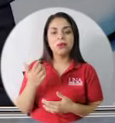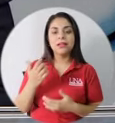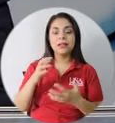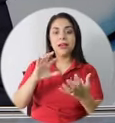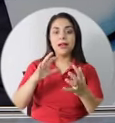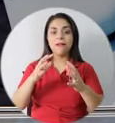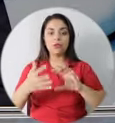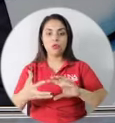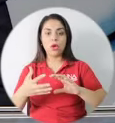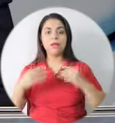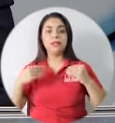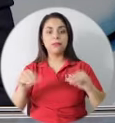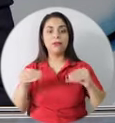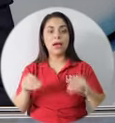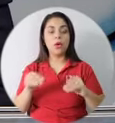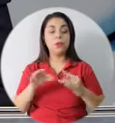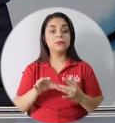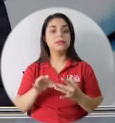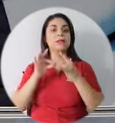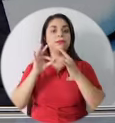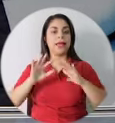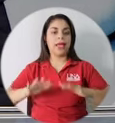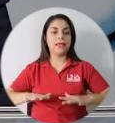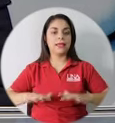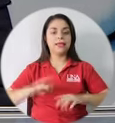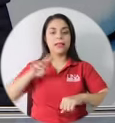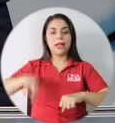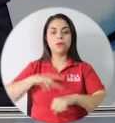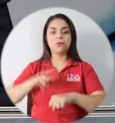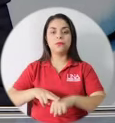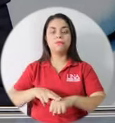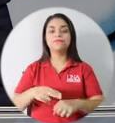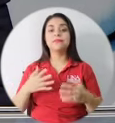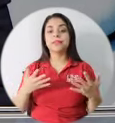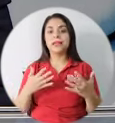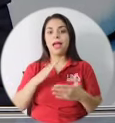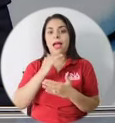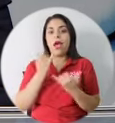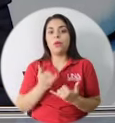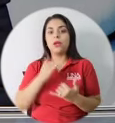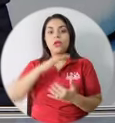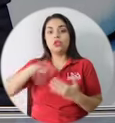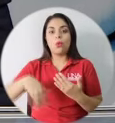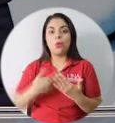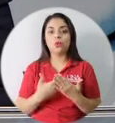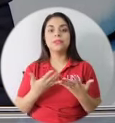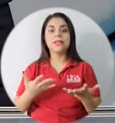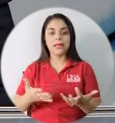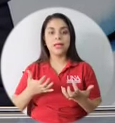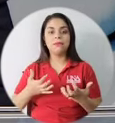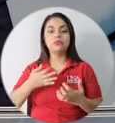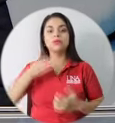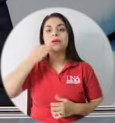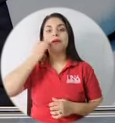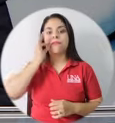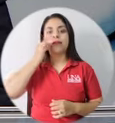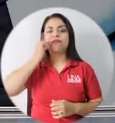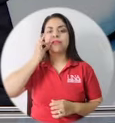precisamente la evolución del mercado, particularmente del mercado nacional, es que todos hoy en día queremos tomar